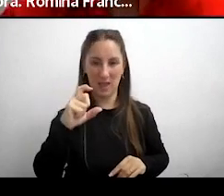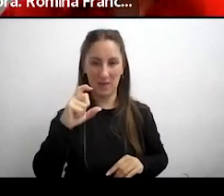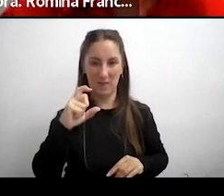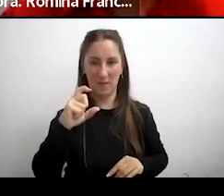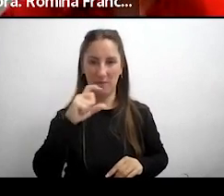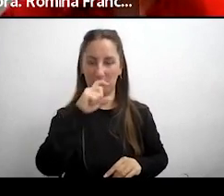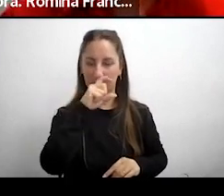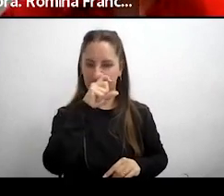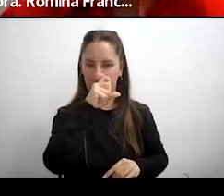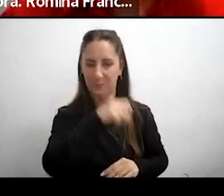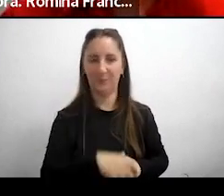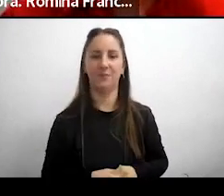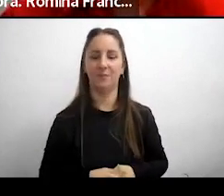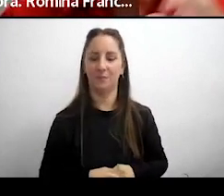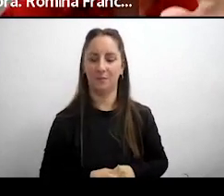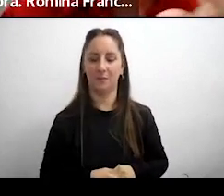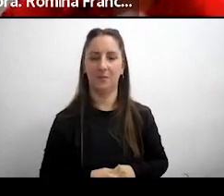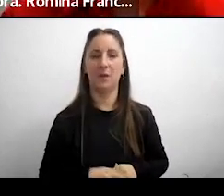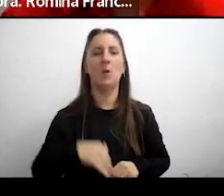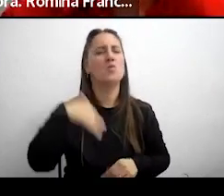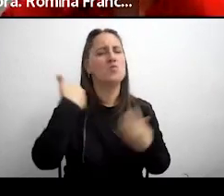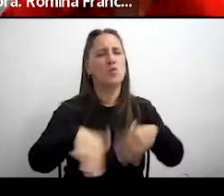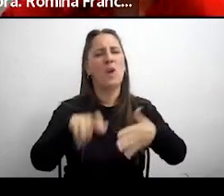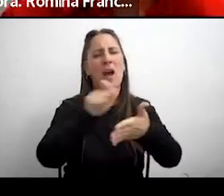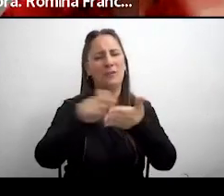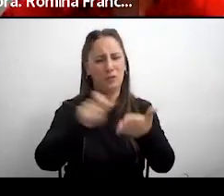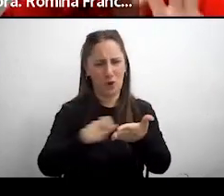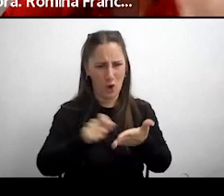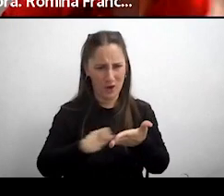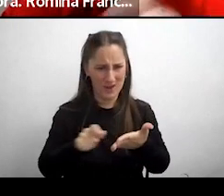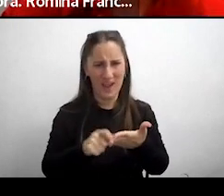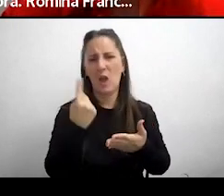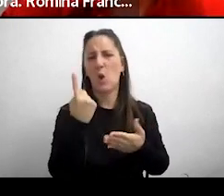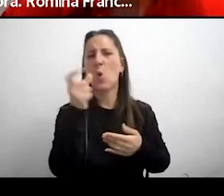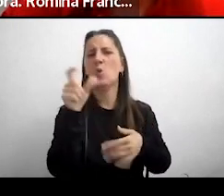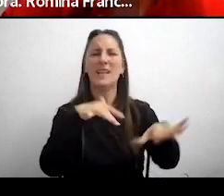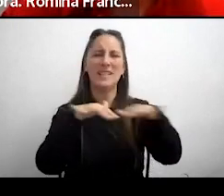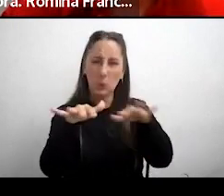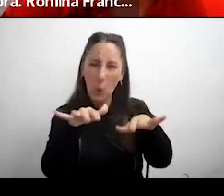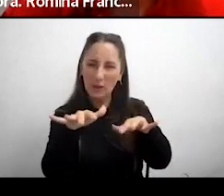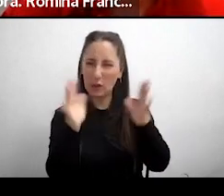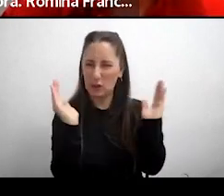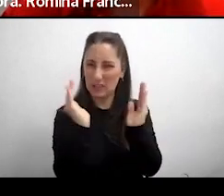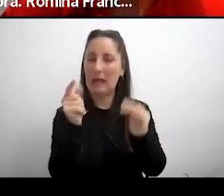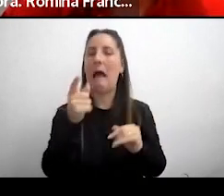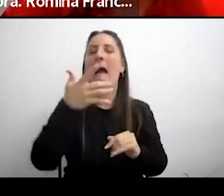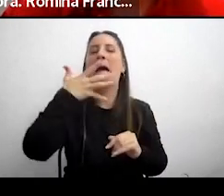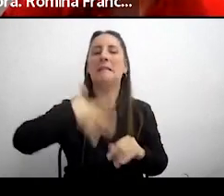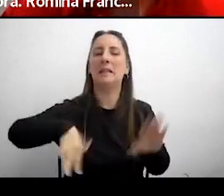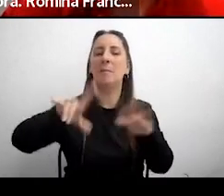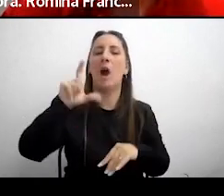básicamente, bueno, va a ser mucha teoría, y les voy a dejar únicamente un mini caso, que ahí quizás van a entender un poquito más esto de los